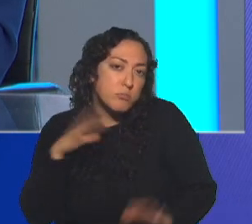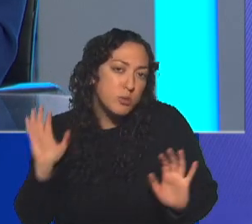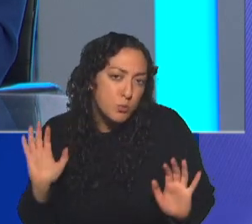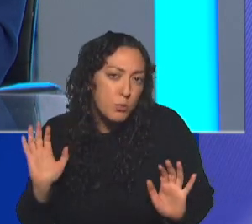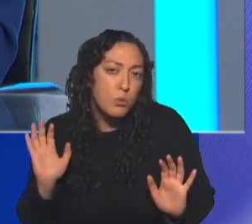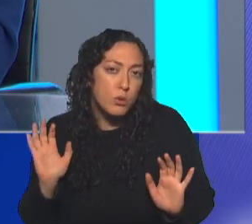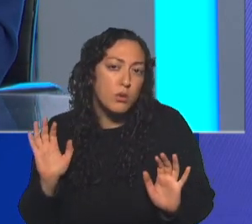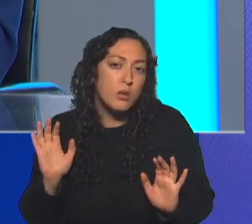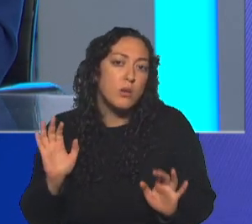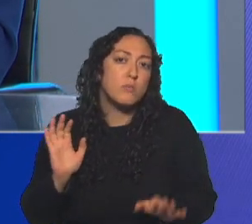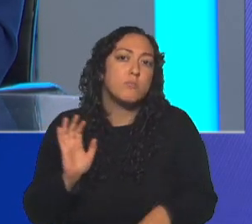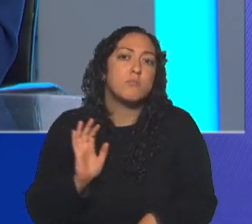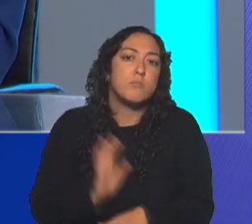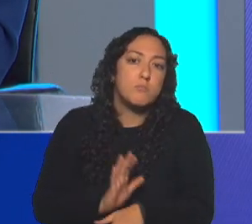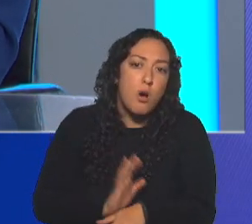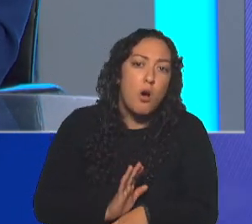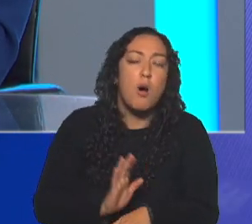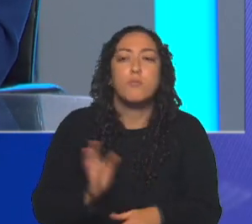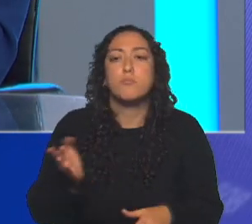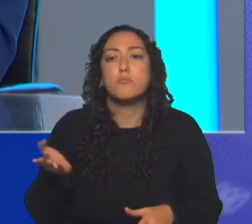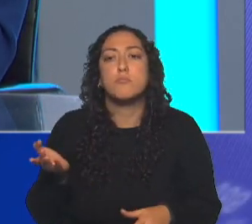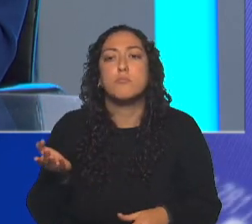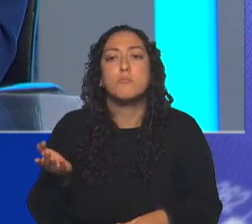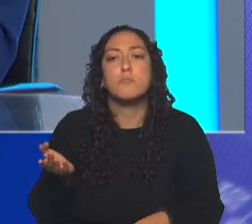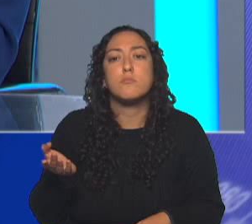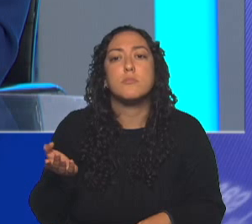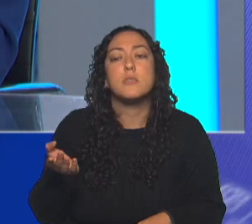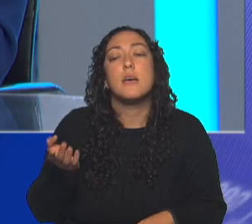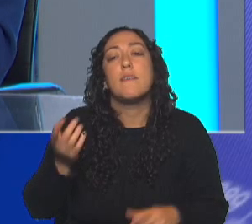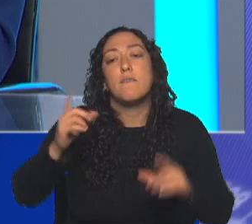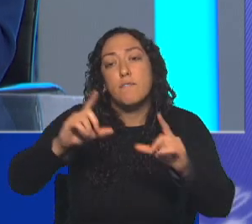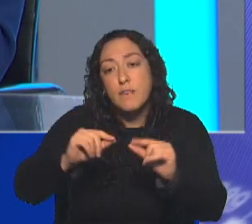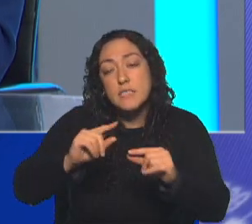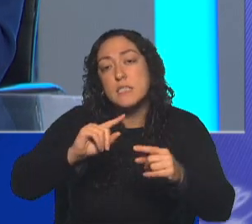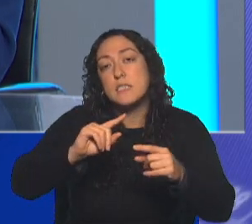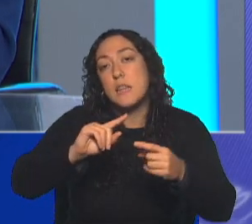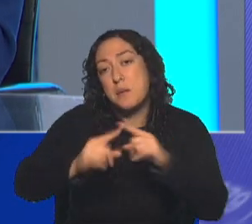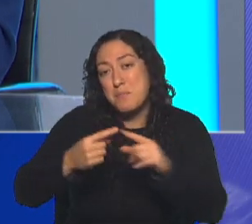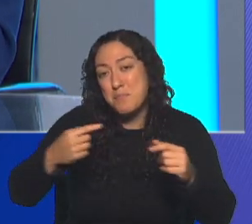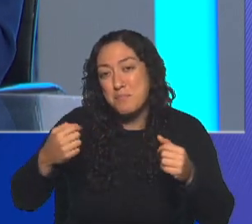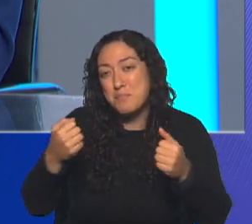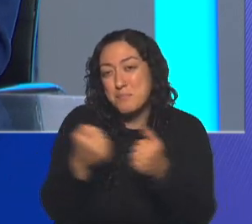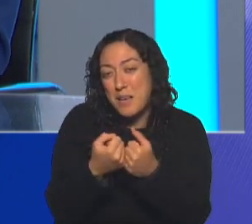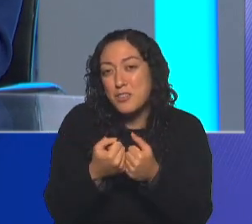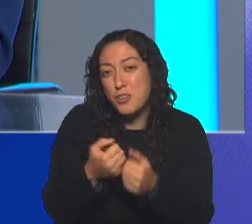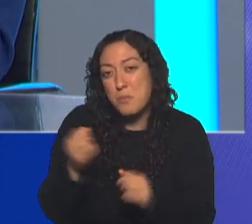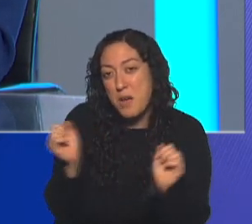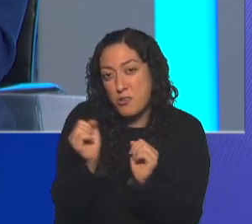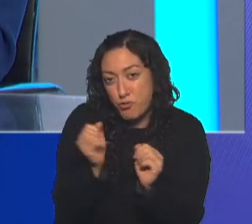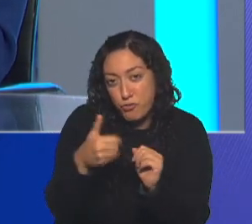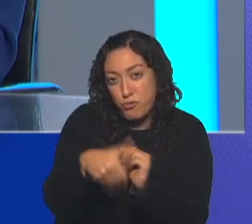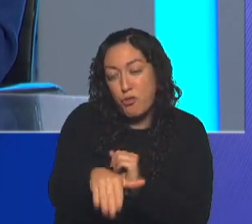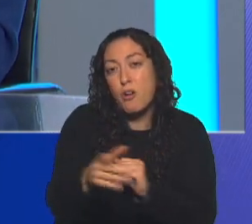corone en el momento, en el eslabón final, que es el denominado Pacto de Mayo, y van a hacer lo